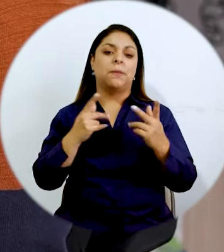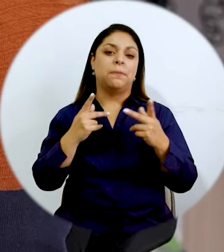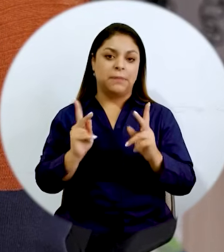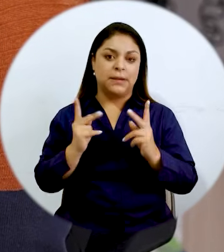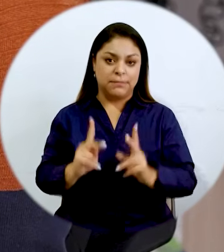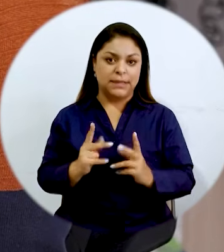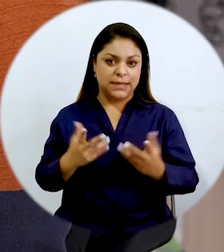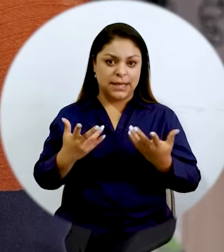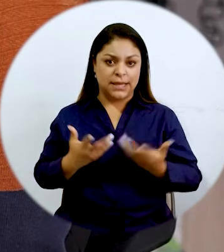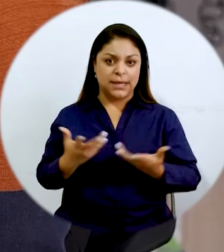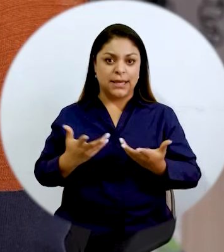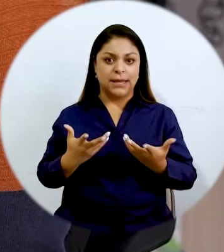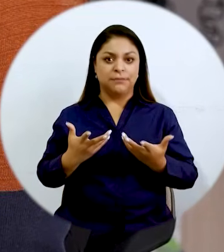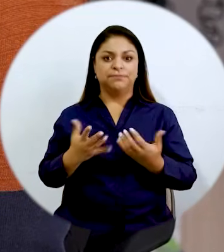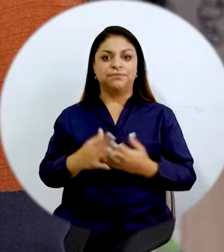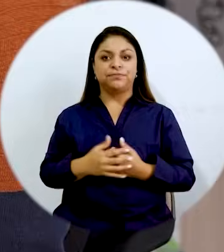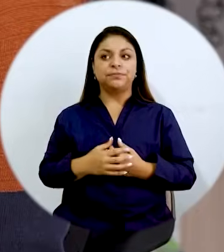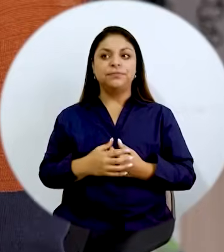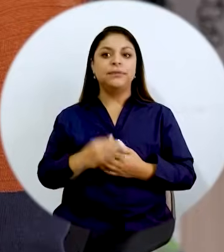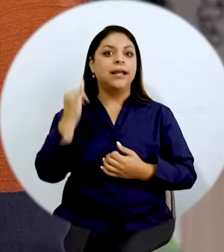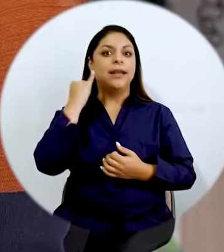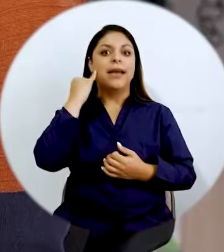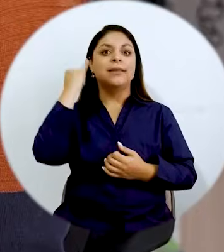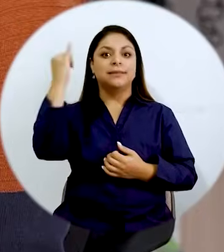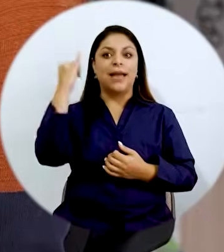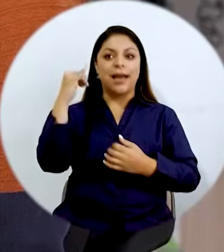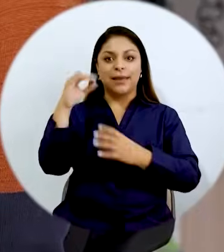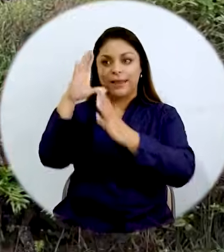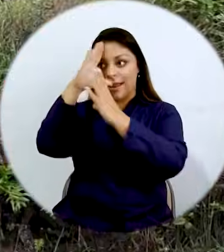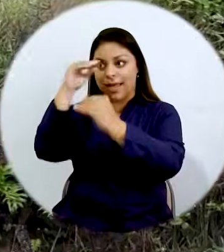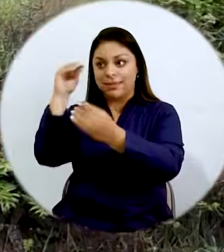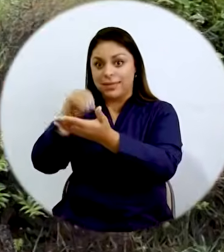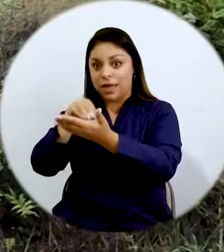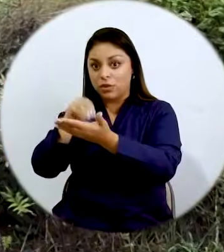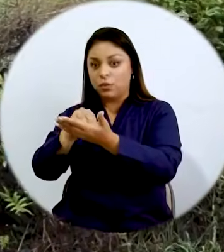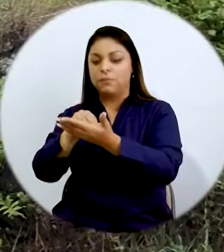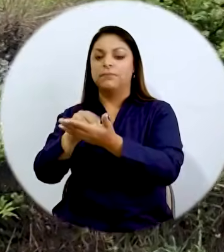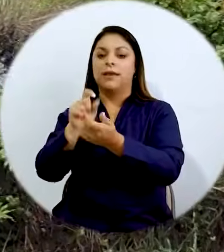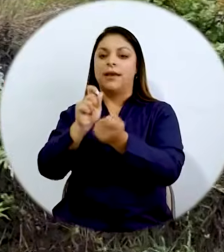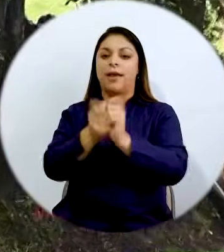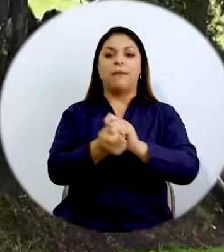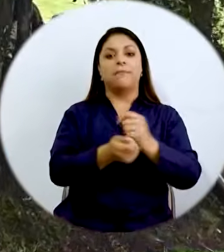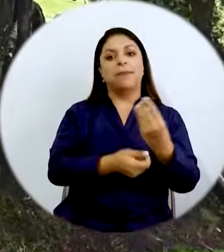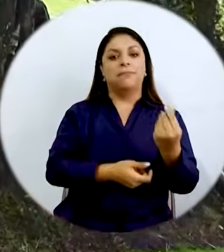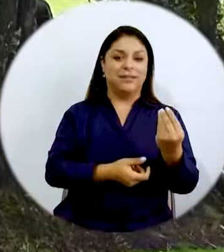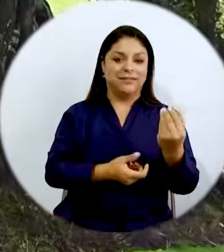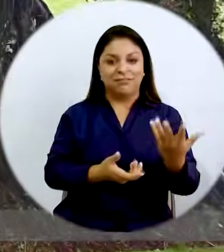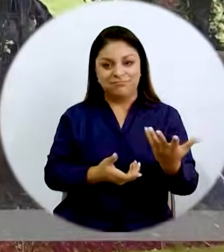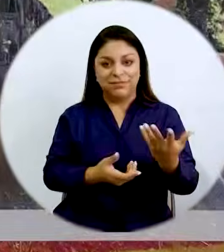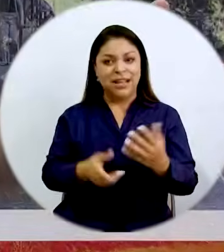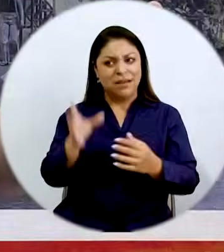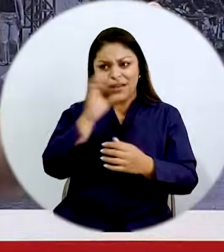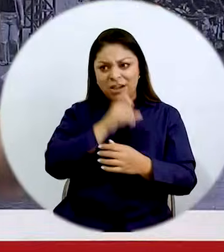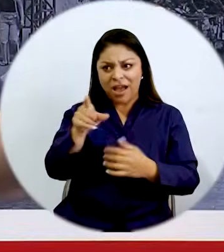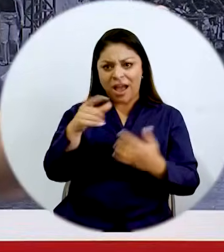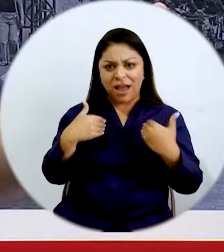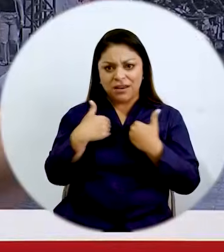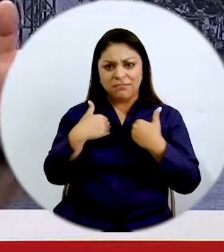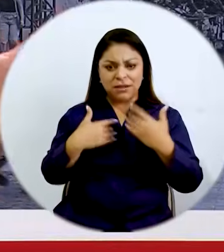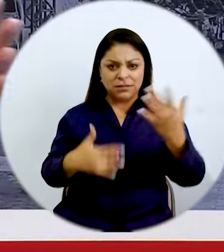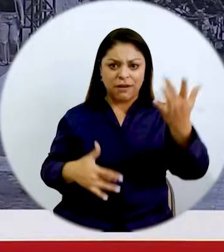permite precisamente convertirlo, o sea, la idea es convertir el dato en plata, ¿verdad? Entonces identificar un animal